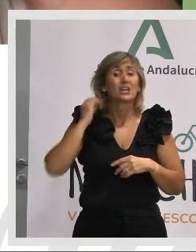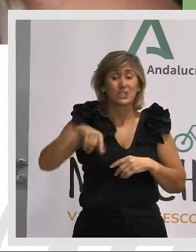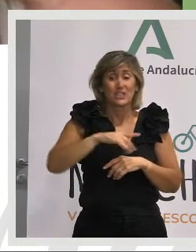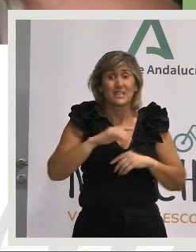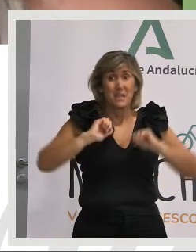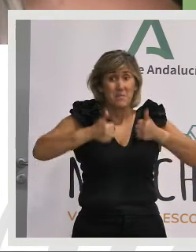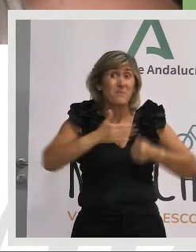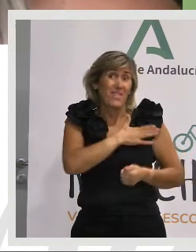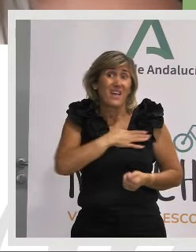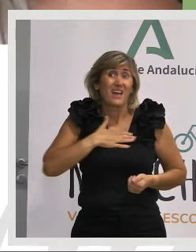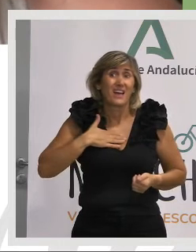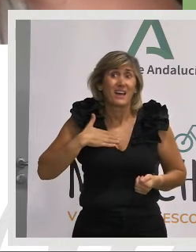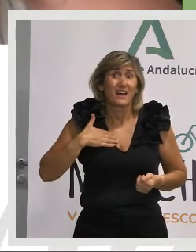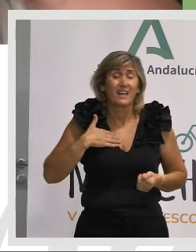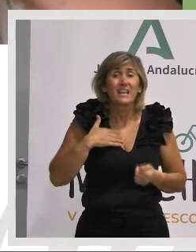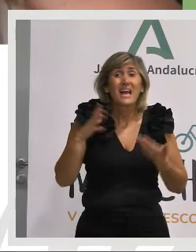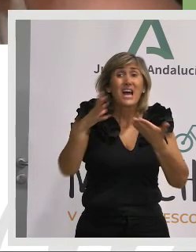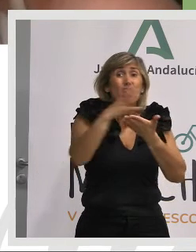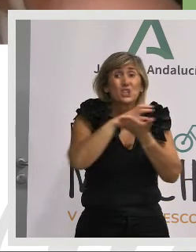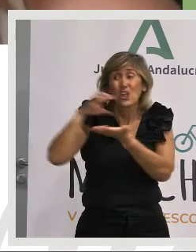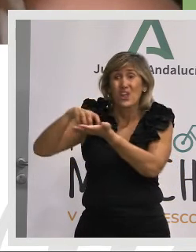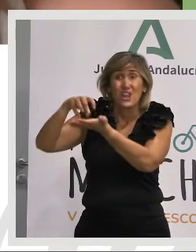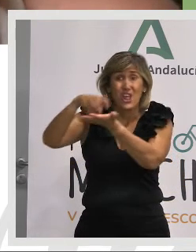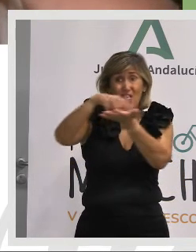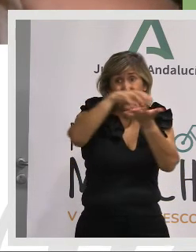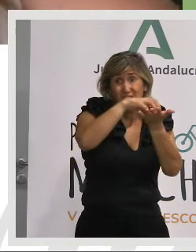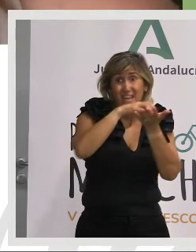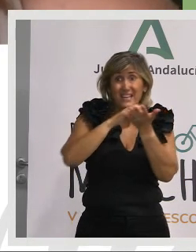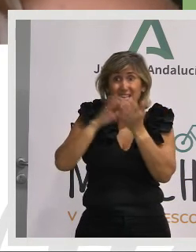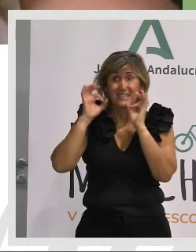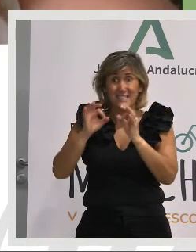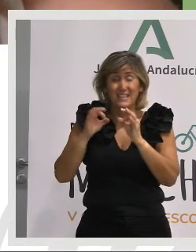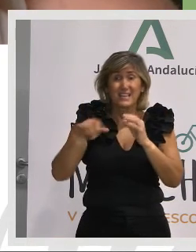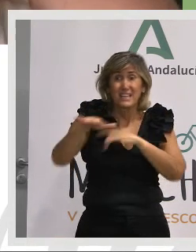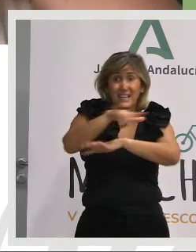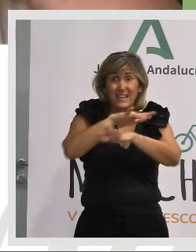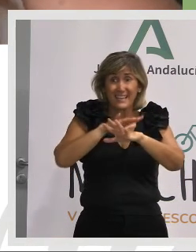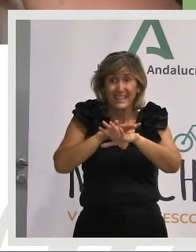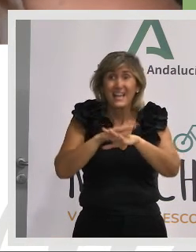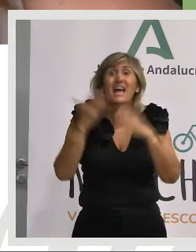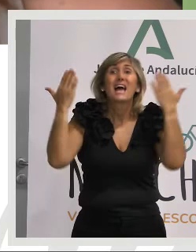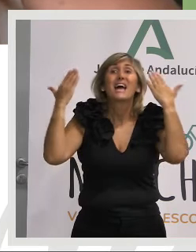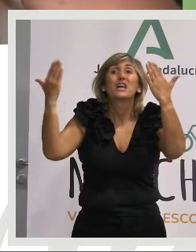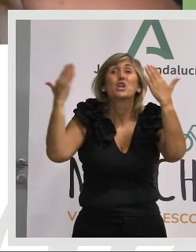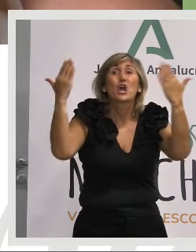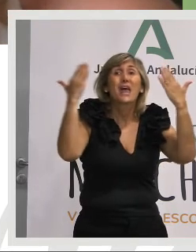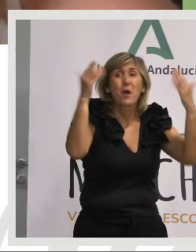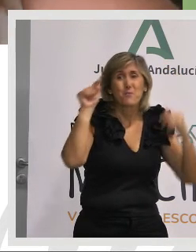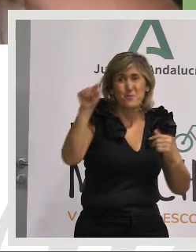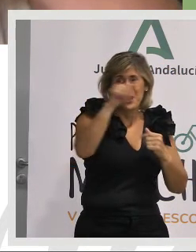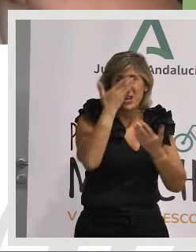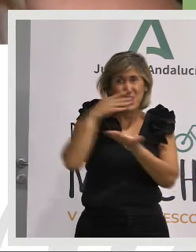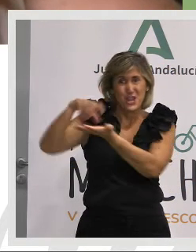empezar felicitando a todos los centros ganadores de la categoría. Enhorabuena por vuestro